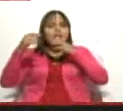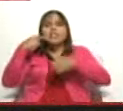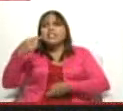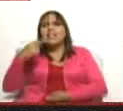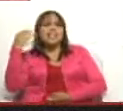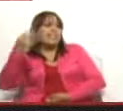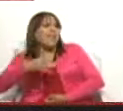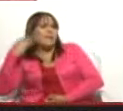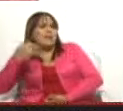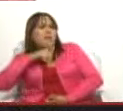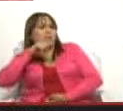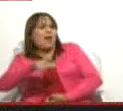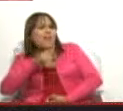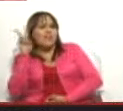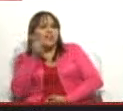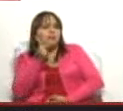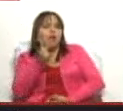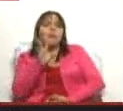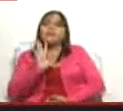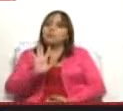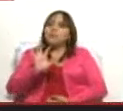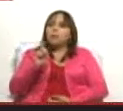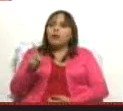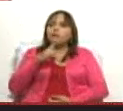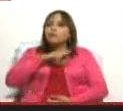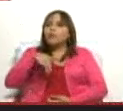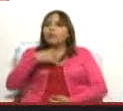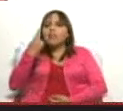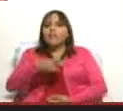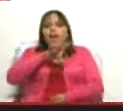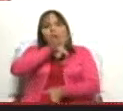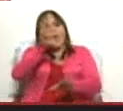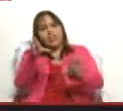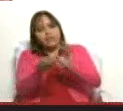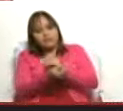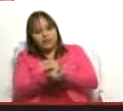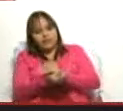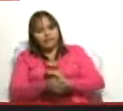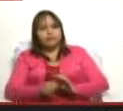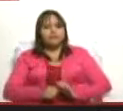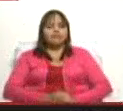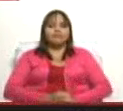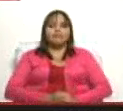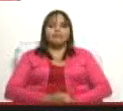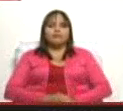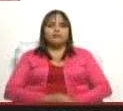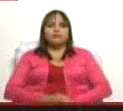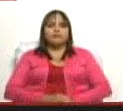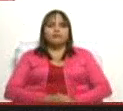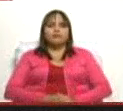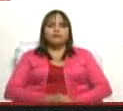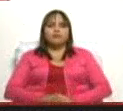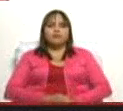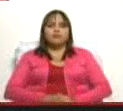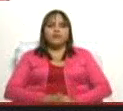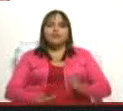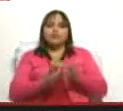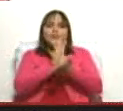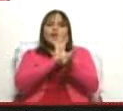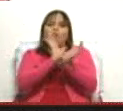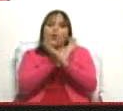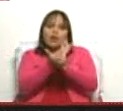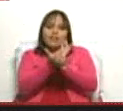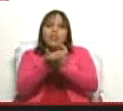Siempre estamos mal y tenemos que adaptarnos a la situación, al momento, hasta en lo geográfico tenemos